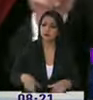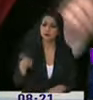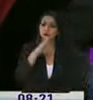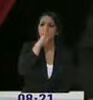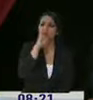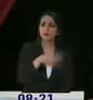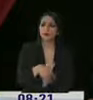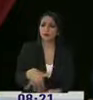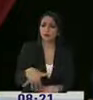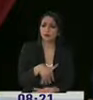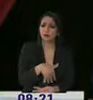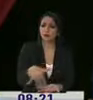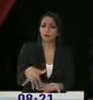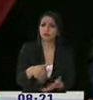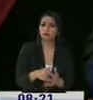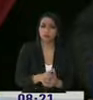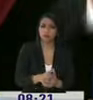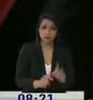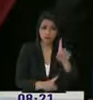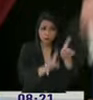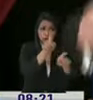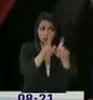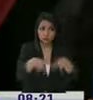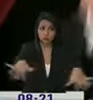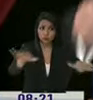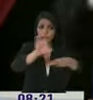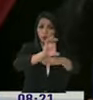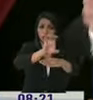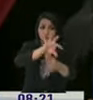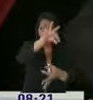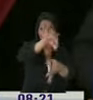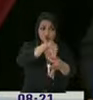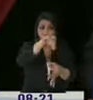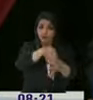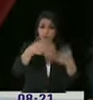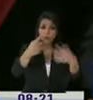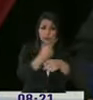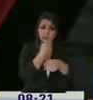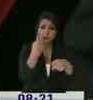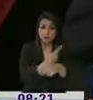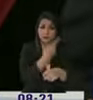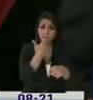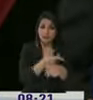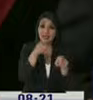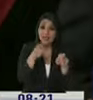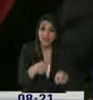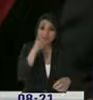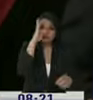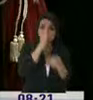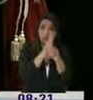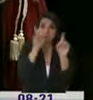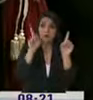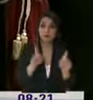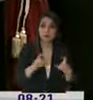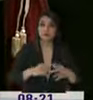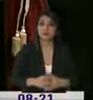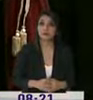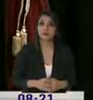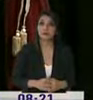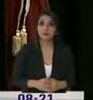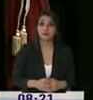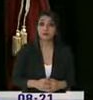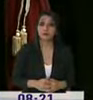no dude en consultar al país las veces que sea necesaria sobre el rumbo que debemos tomar. En este sentido,